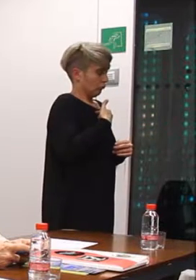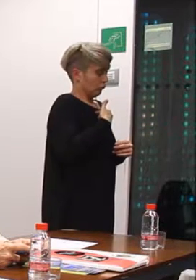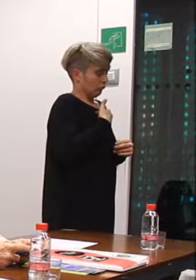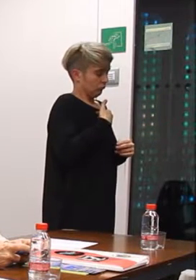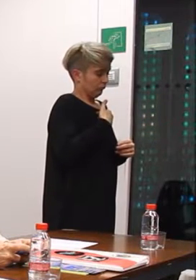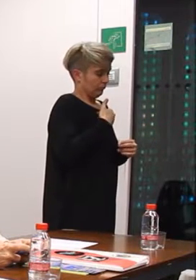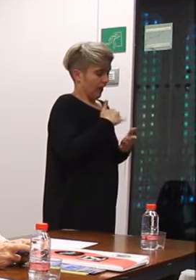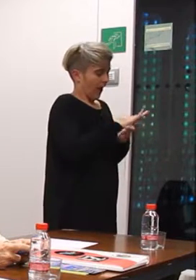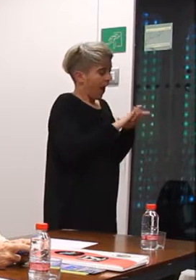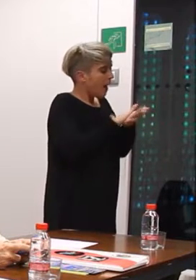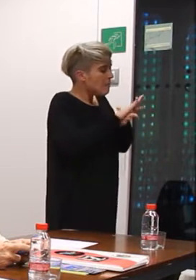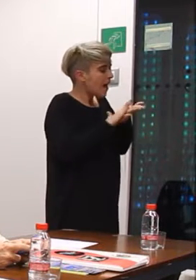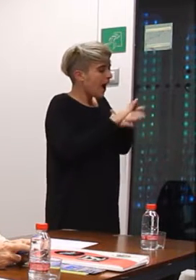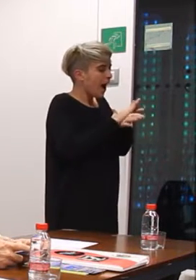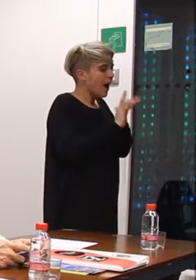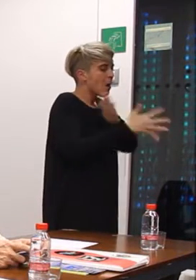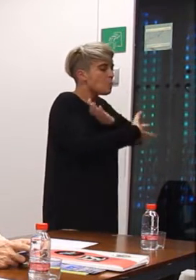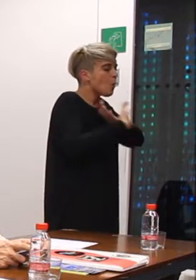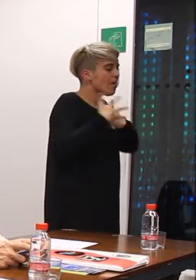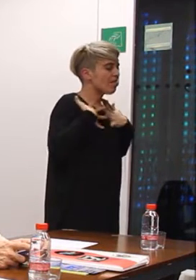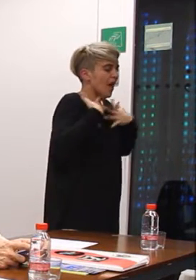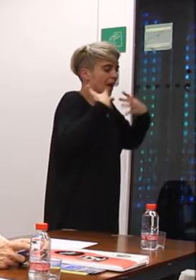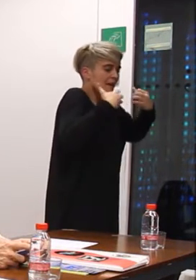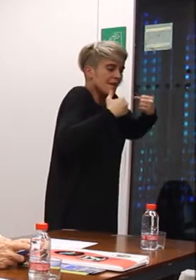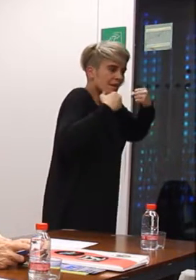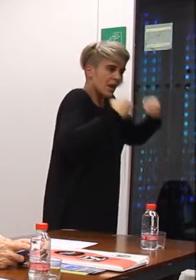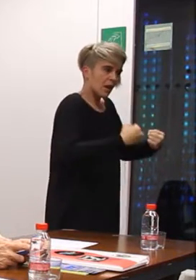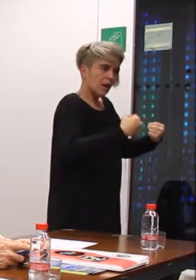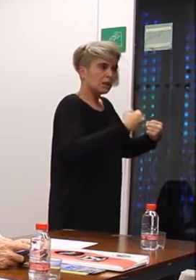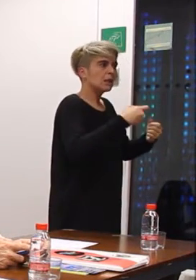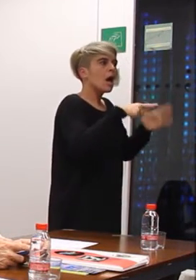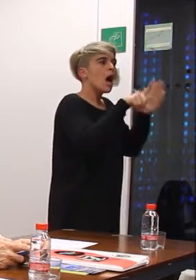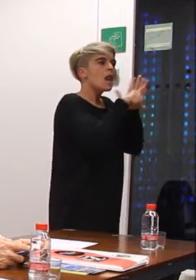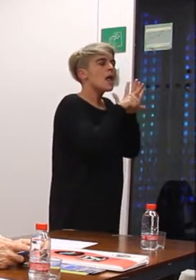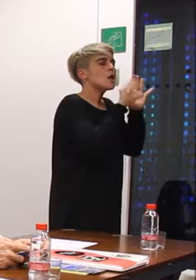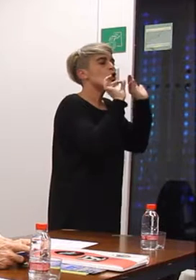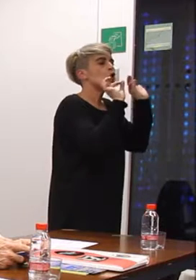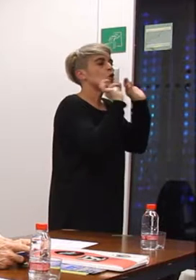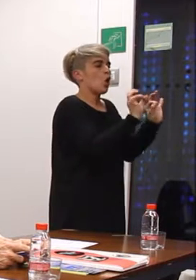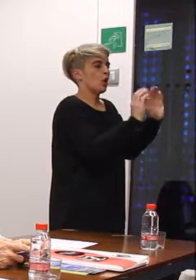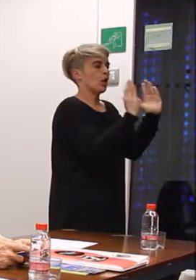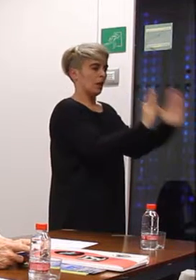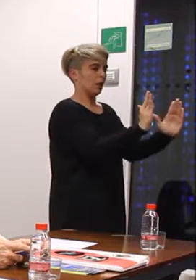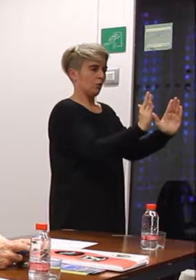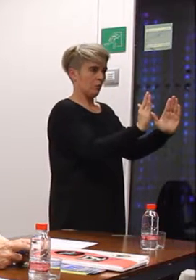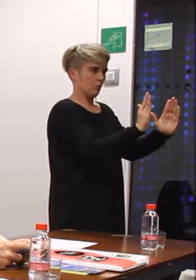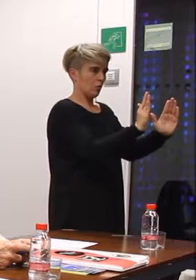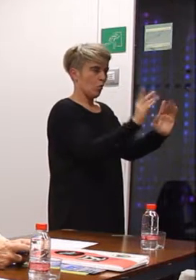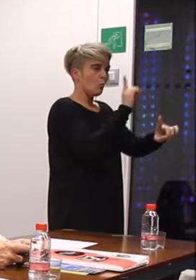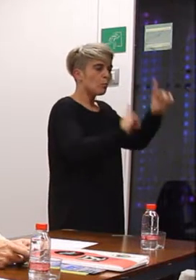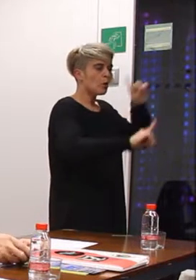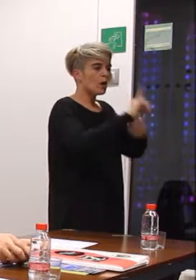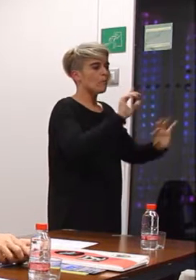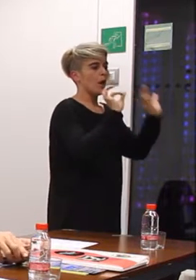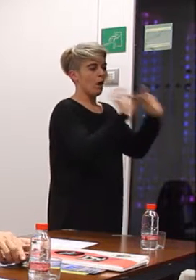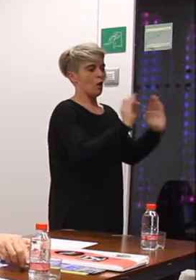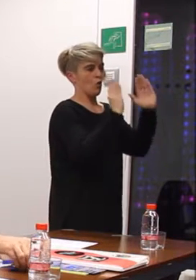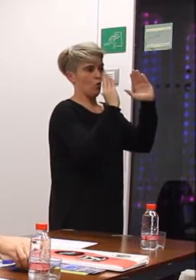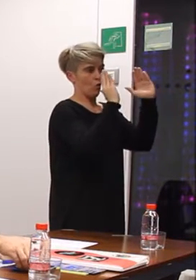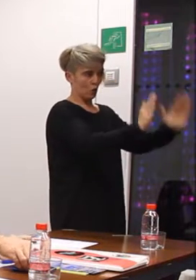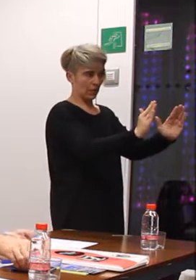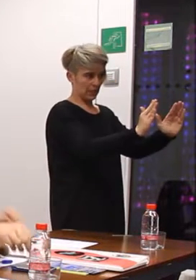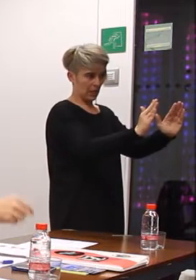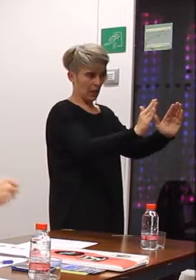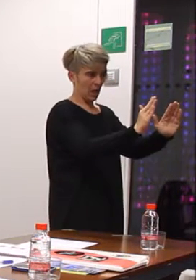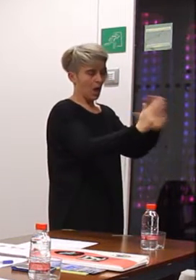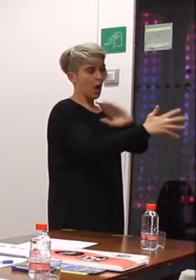hablar de pobreza energética y esta ley en concreto va a solucionar un problema concreto de la pobreza, pero no va a solucionar la